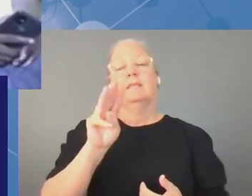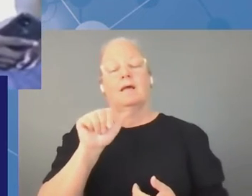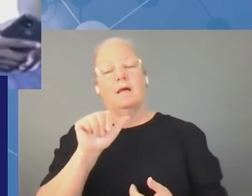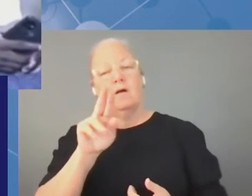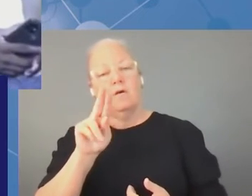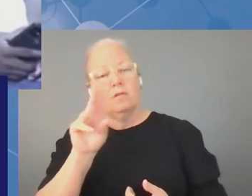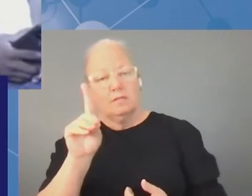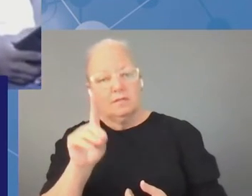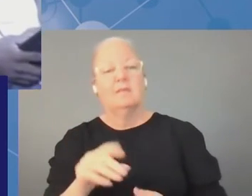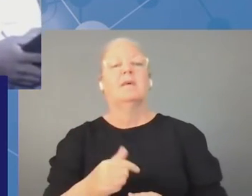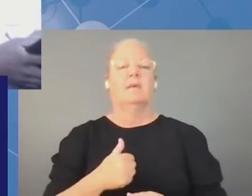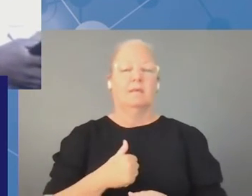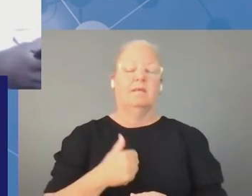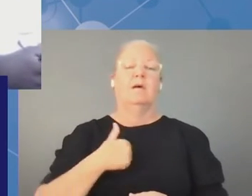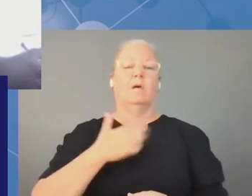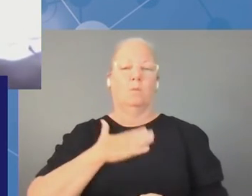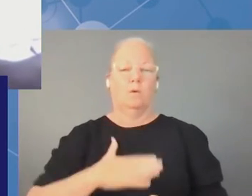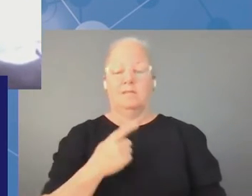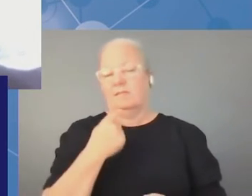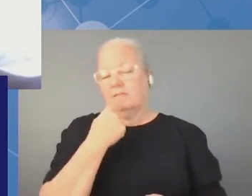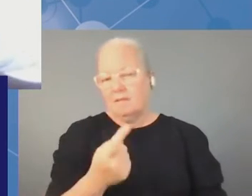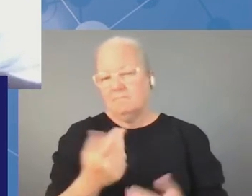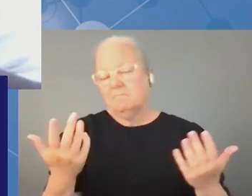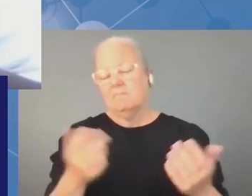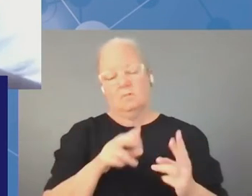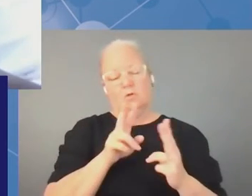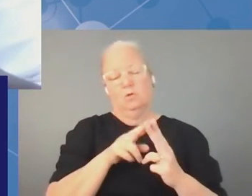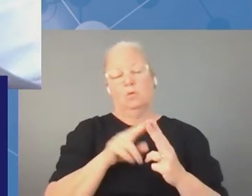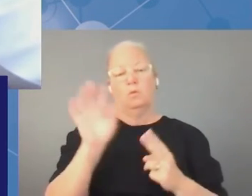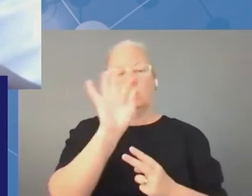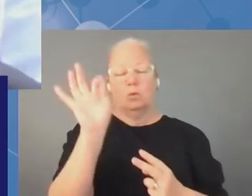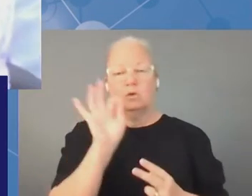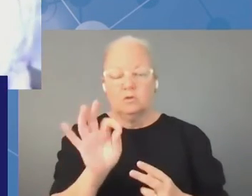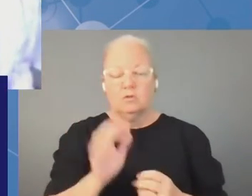y represento a una de las universidades técnicas de nuestro país.